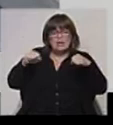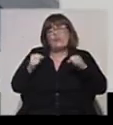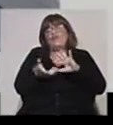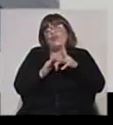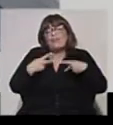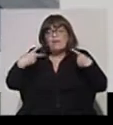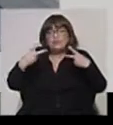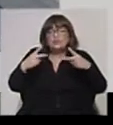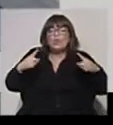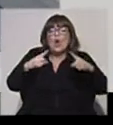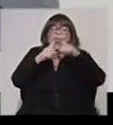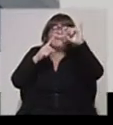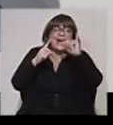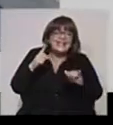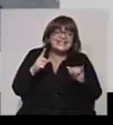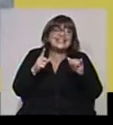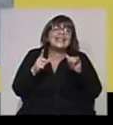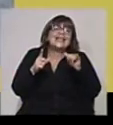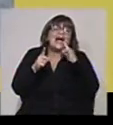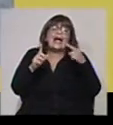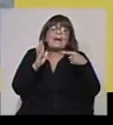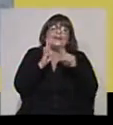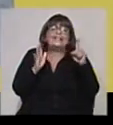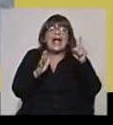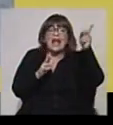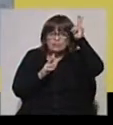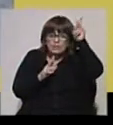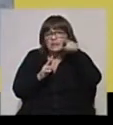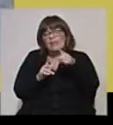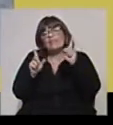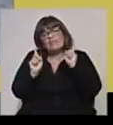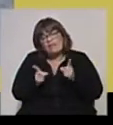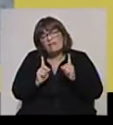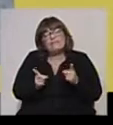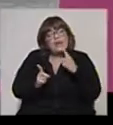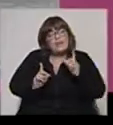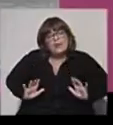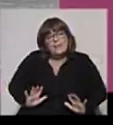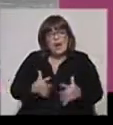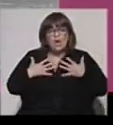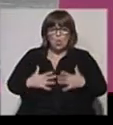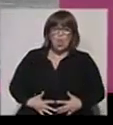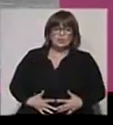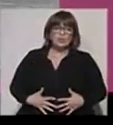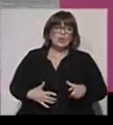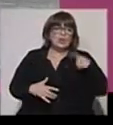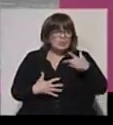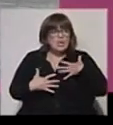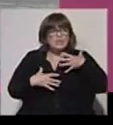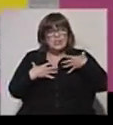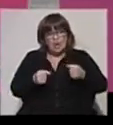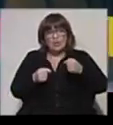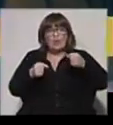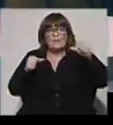a Quito. Entonces hay que prepararse, ir preparando el cuerpo para aclimatarlo a la altitud y no sufrir problemas de salud relacionados